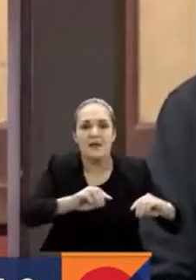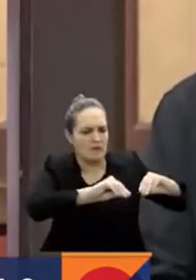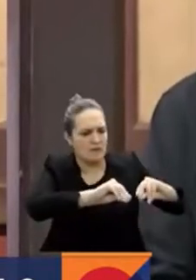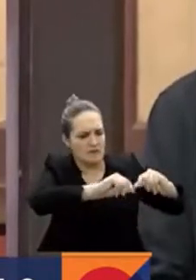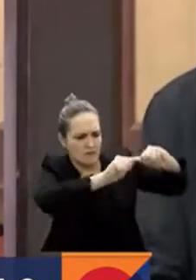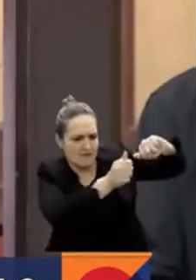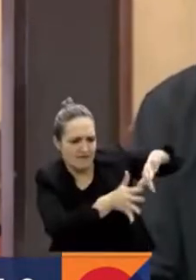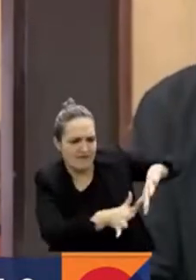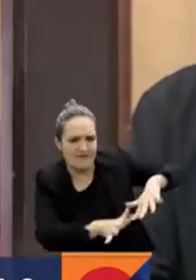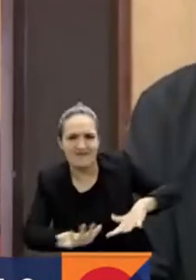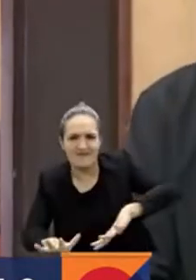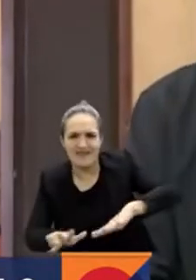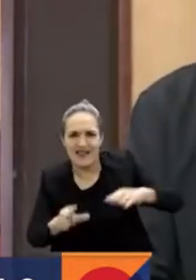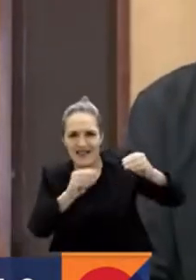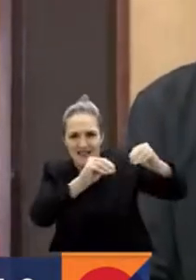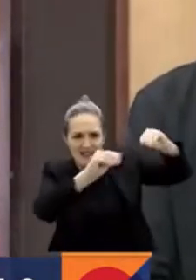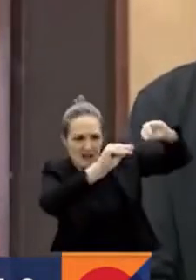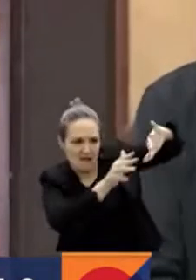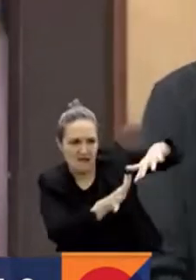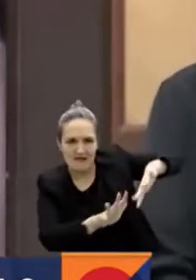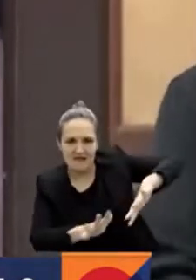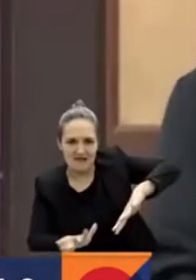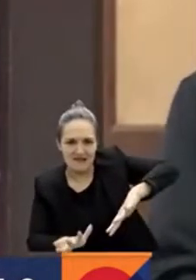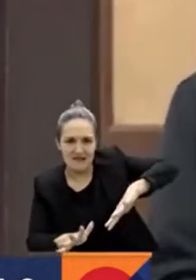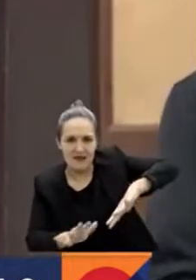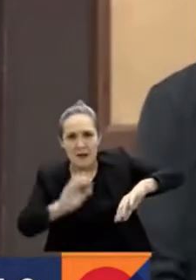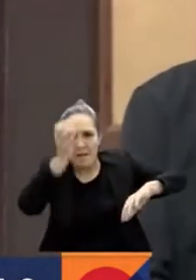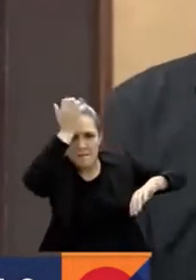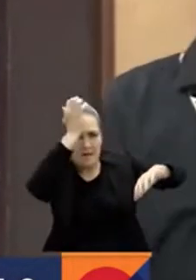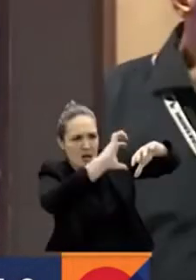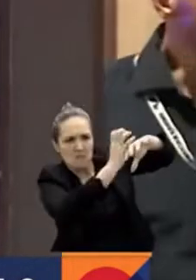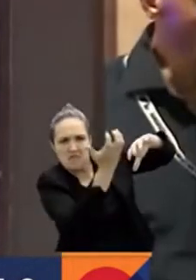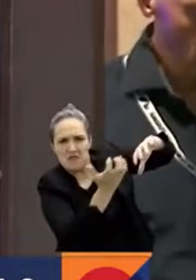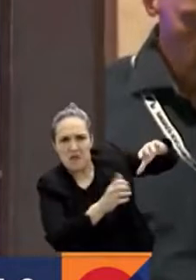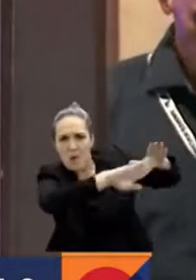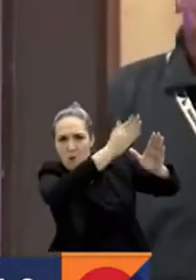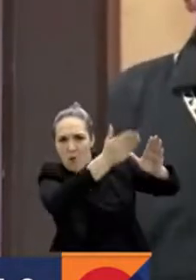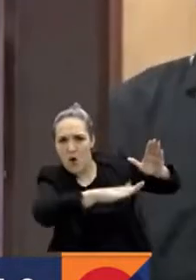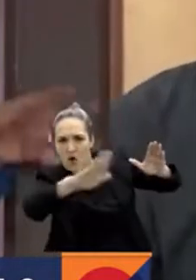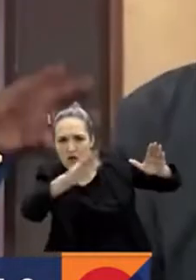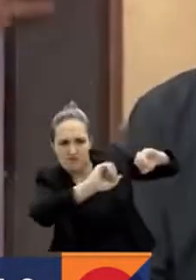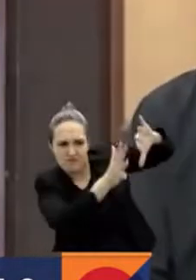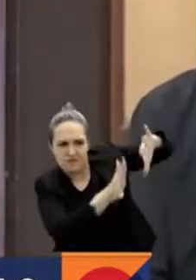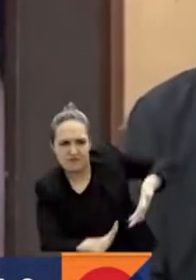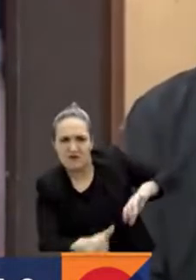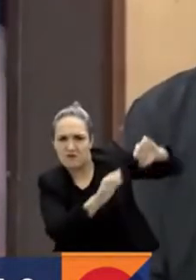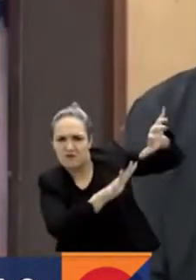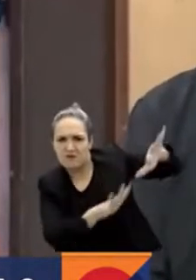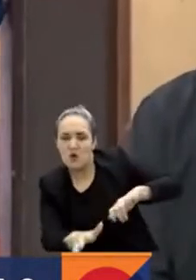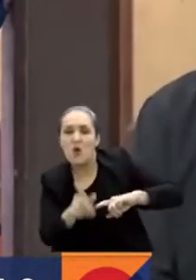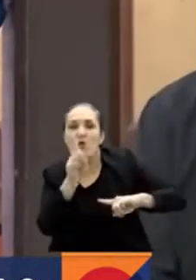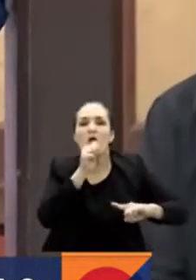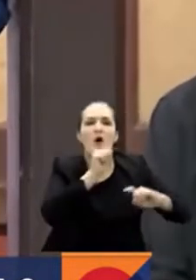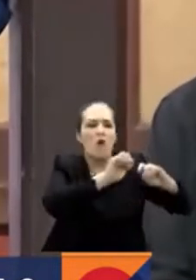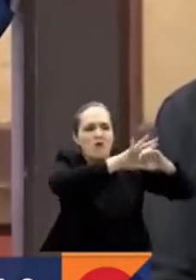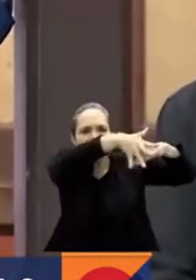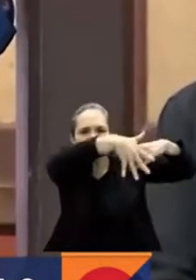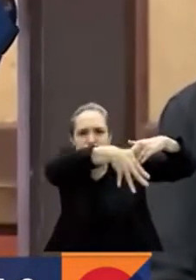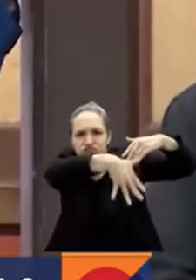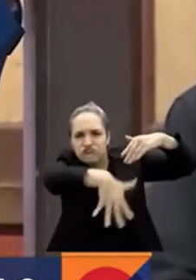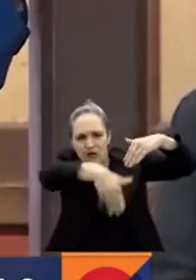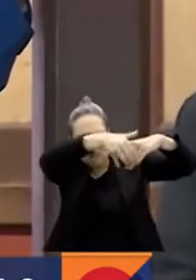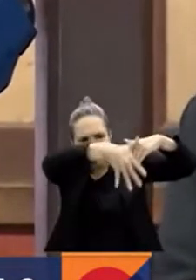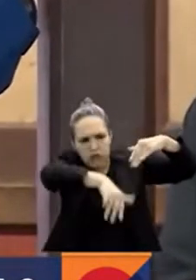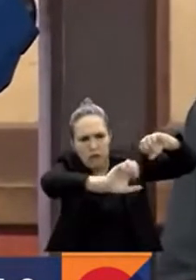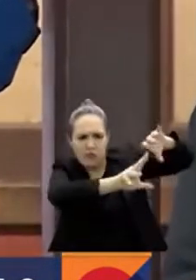masa que llamamos, que son los desgarrones de las montañas por el flujo de las quebradas y el aumento del